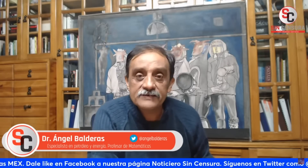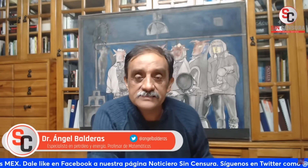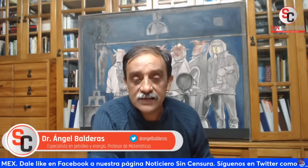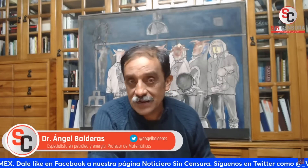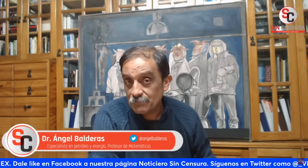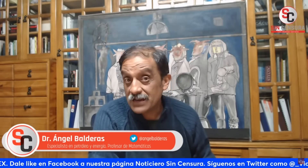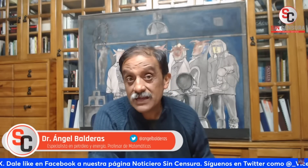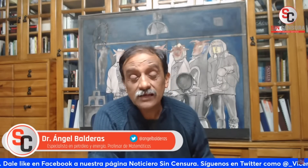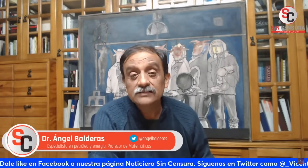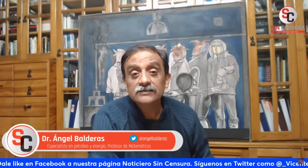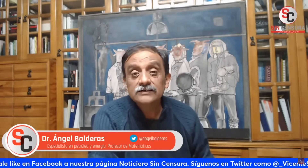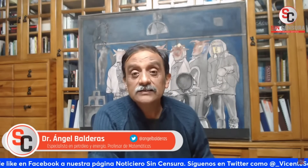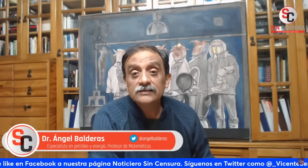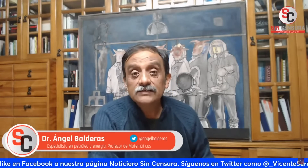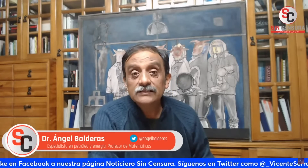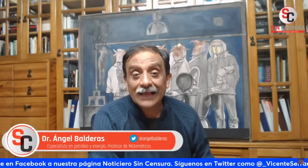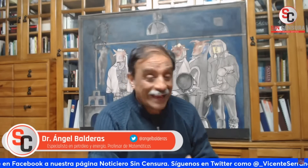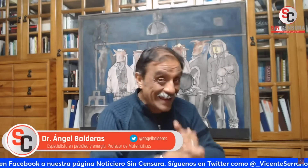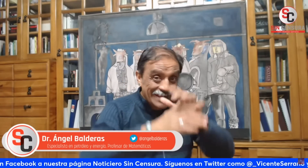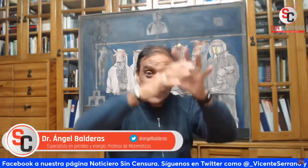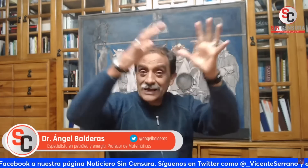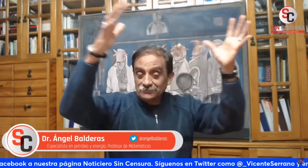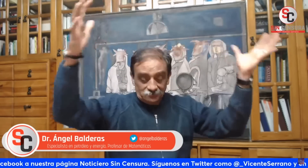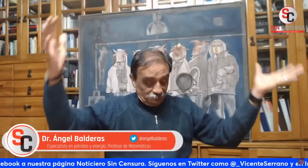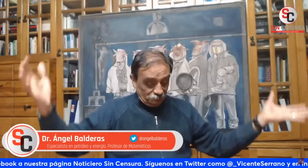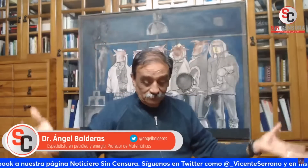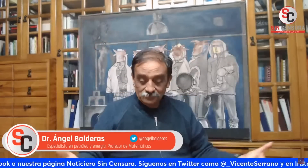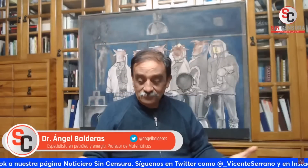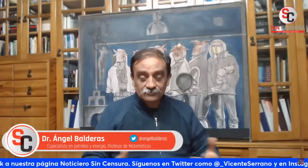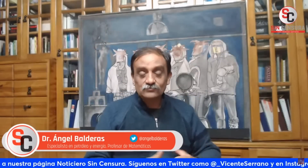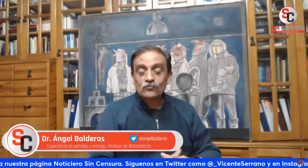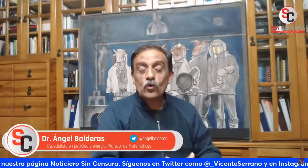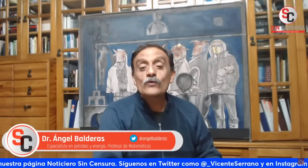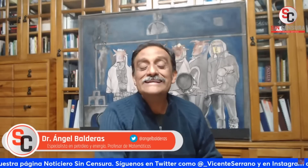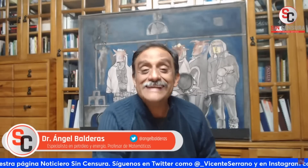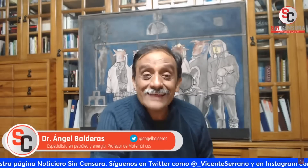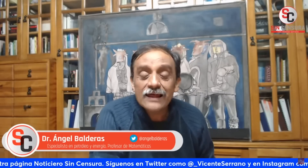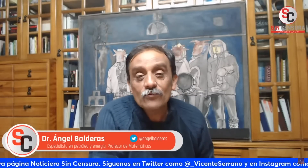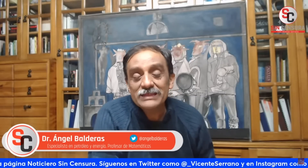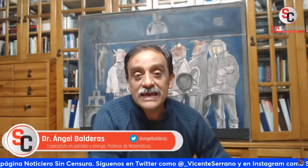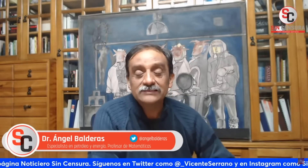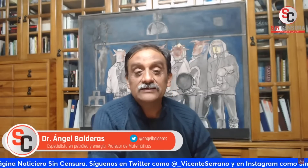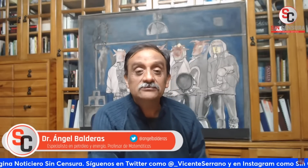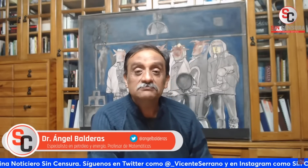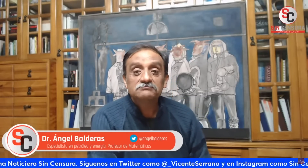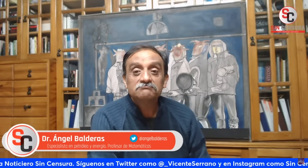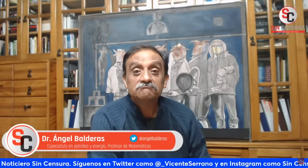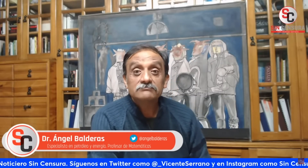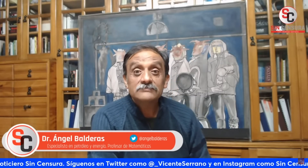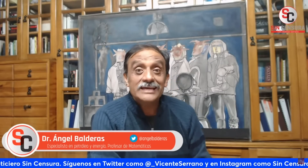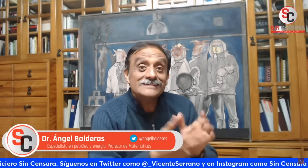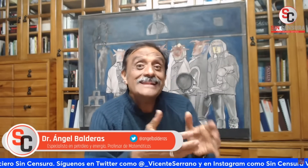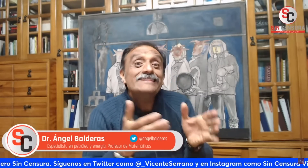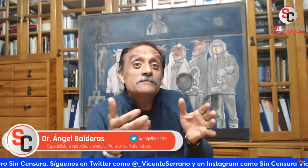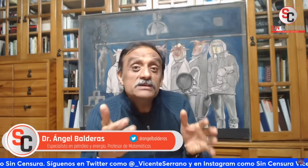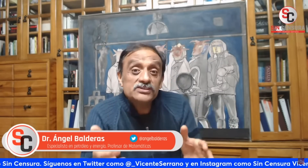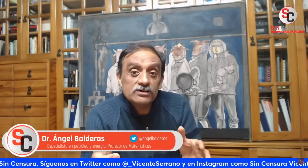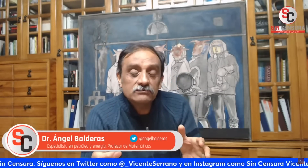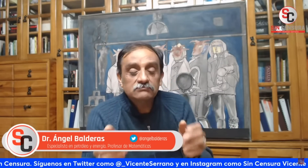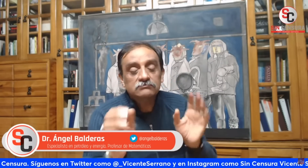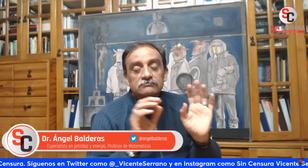ministra de Defensa en Alemania, genera un escándalo mediático y